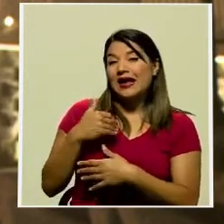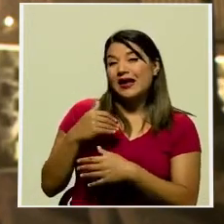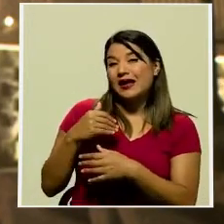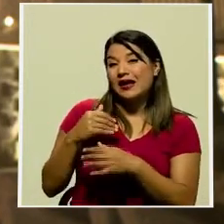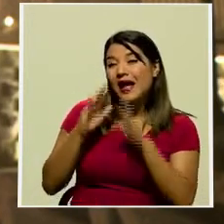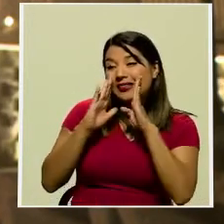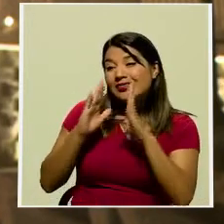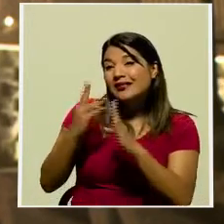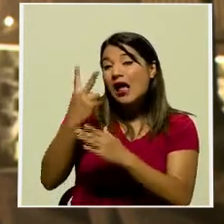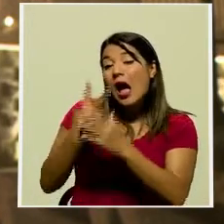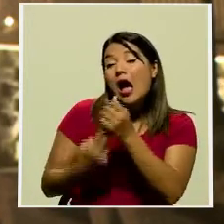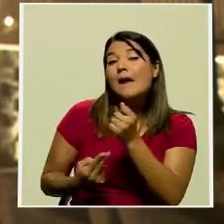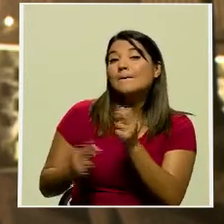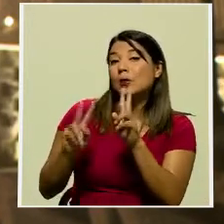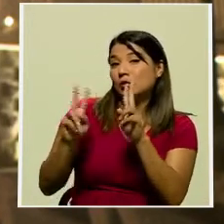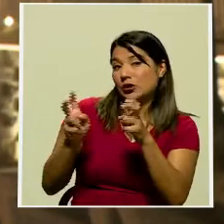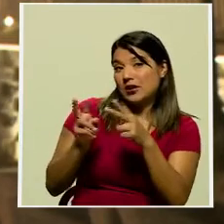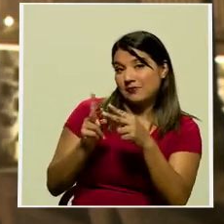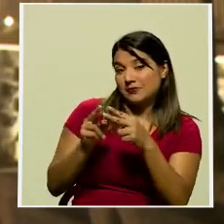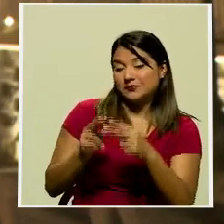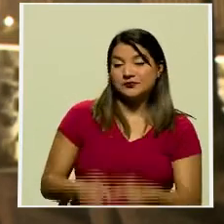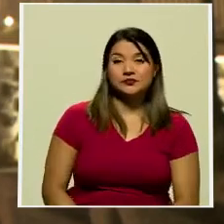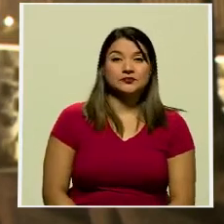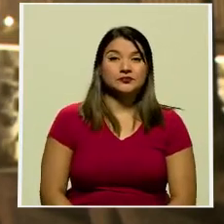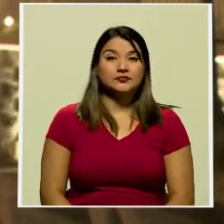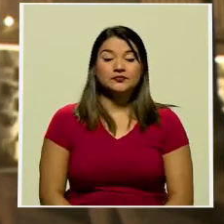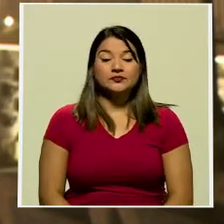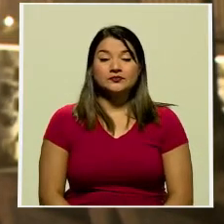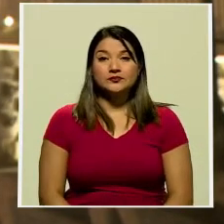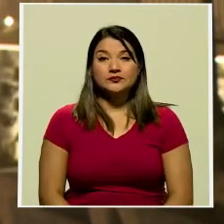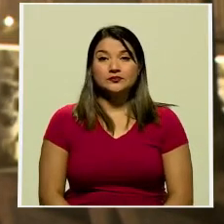atender también lo que es cannabis medicinal.